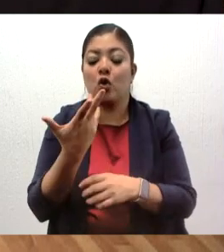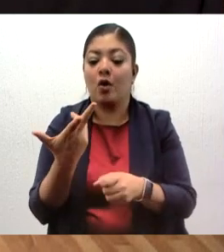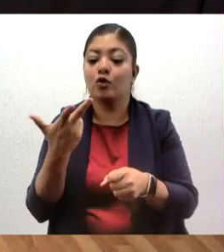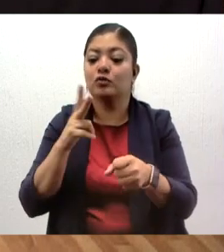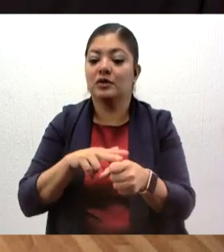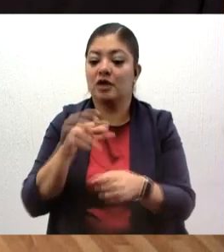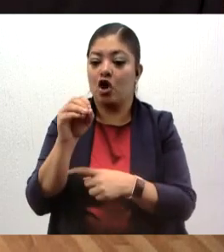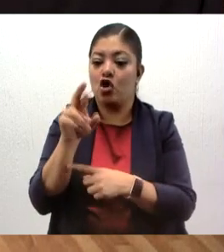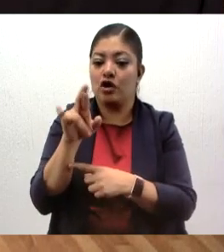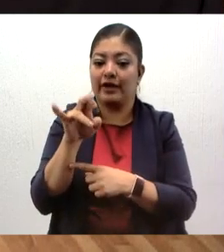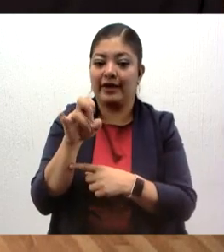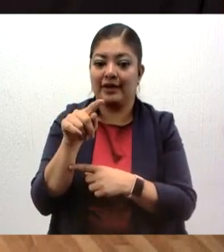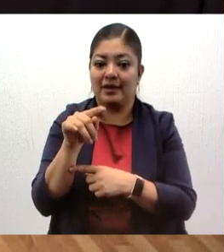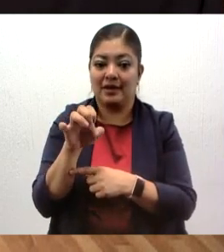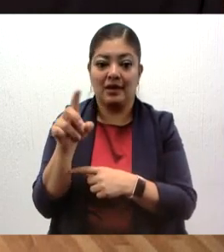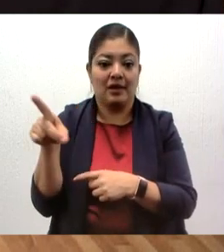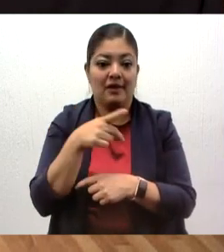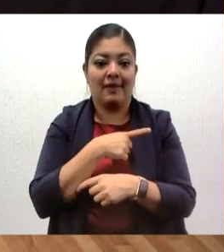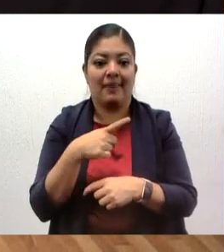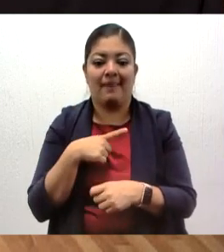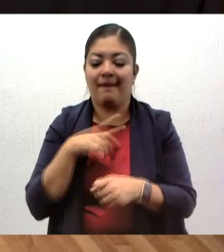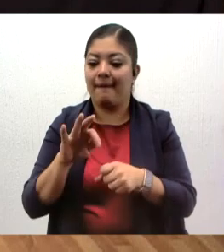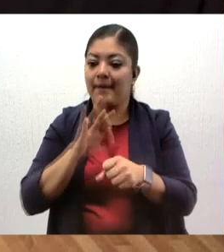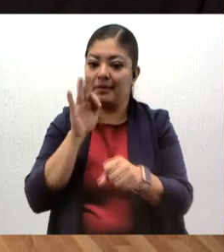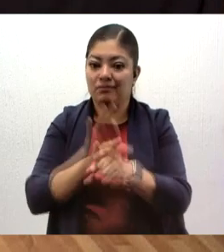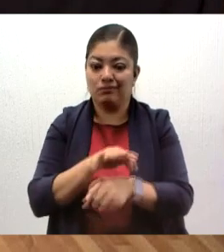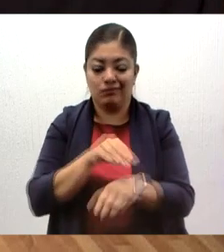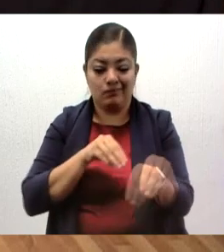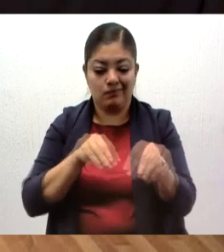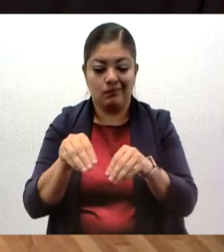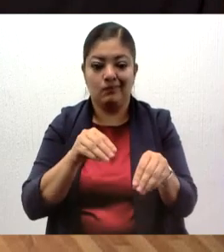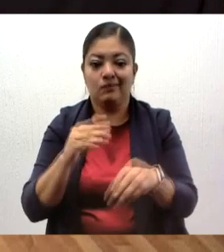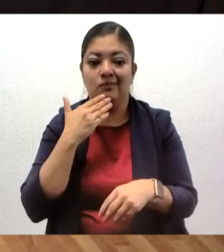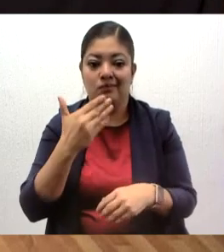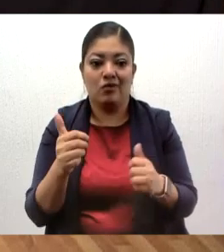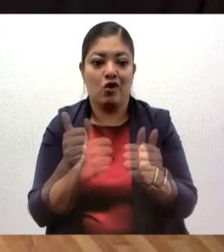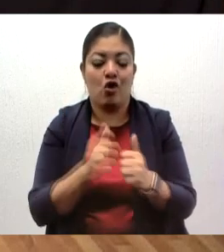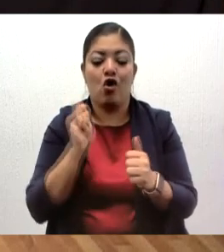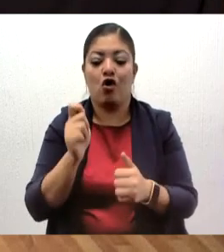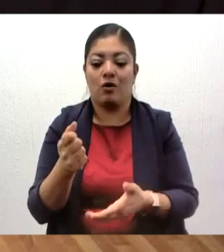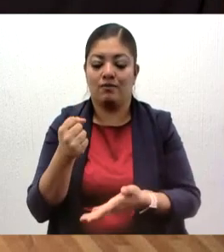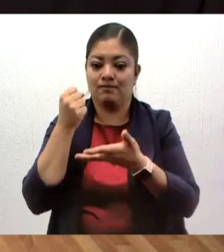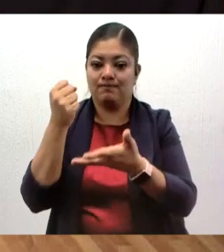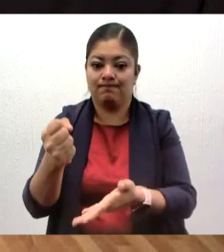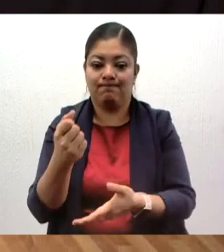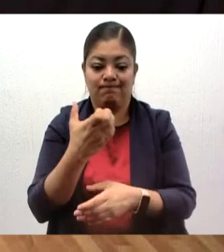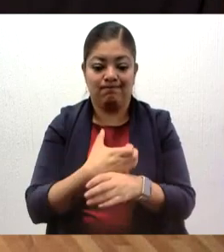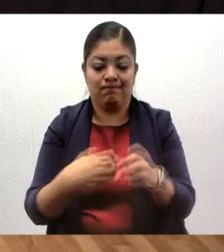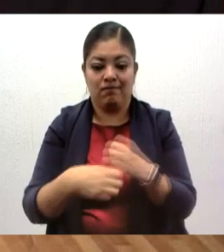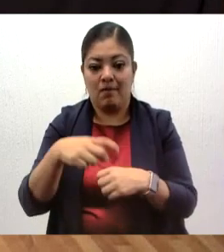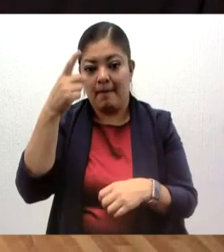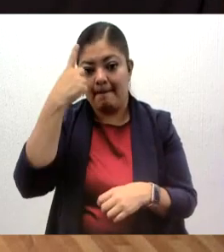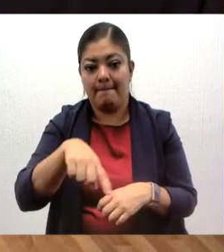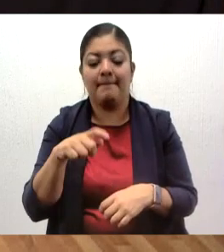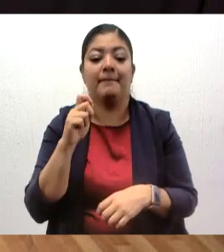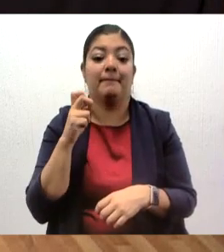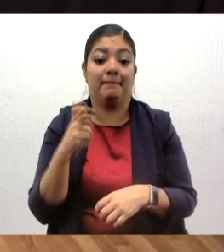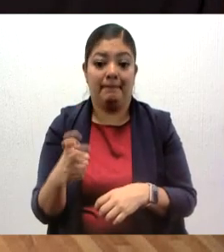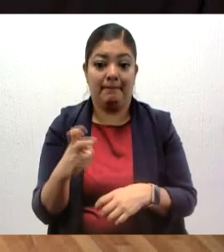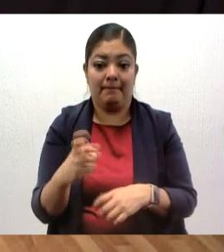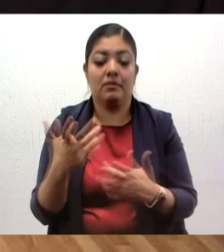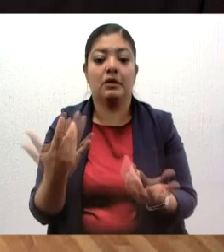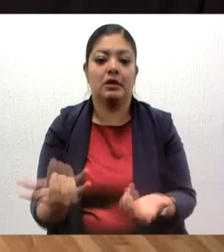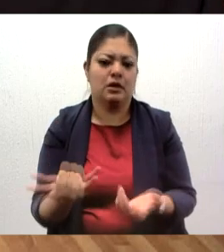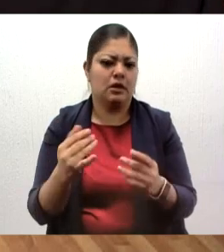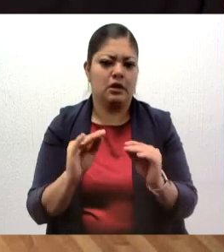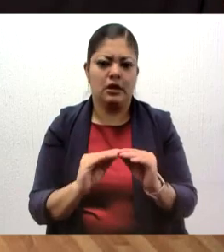también garantizarse la operación y su funcionamiento con una partida que destine recursos para tal efecto y por supuesto como